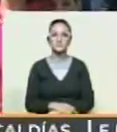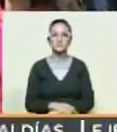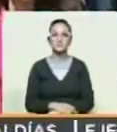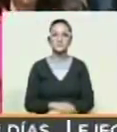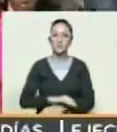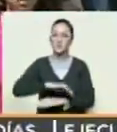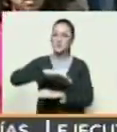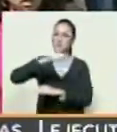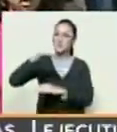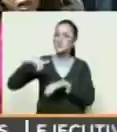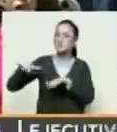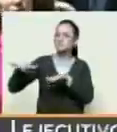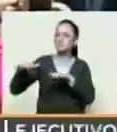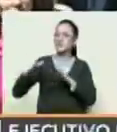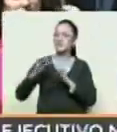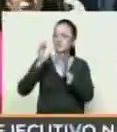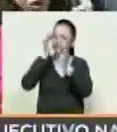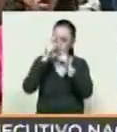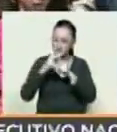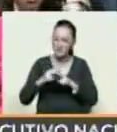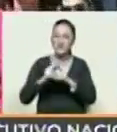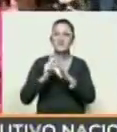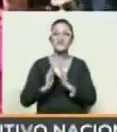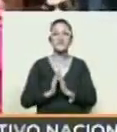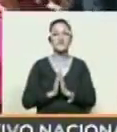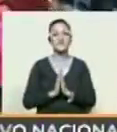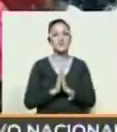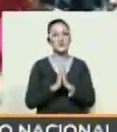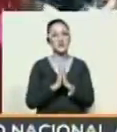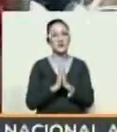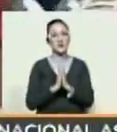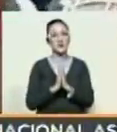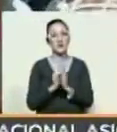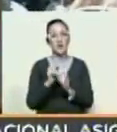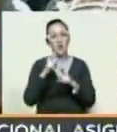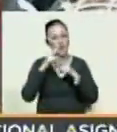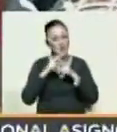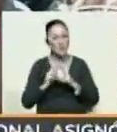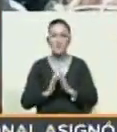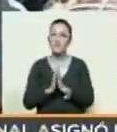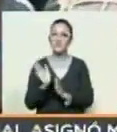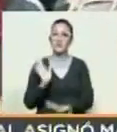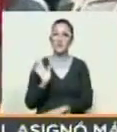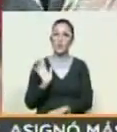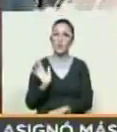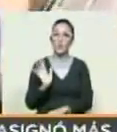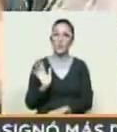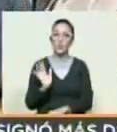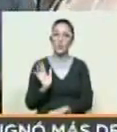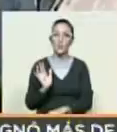la veneración a la Virgen, no de adoración, porque nosotros no adoramos a la Virgen,